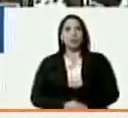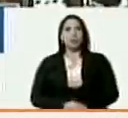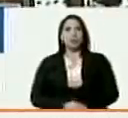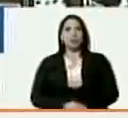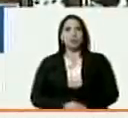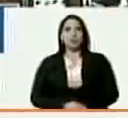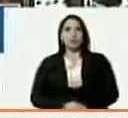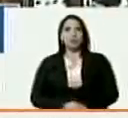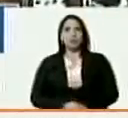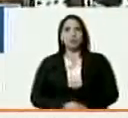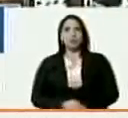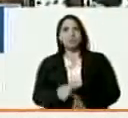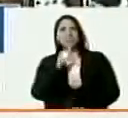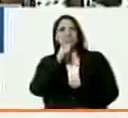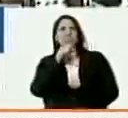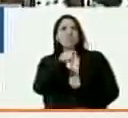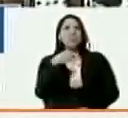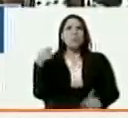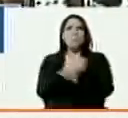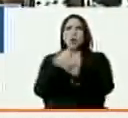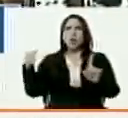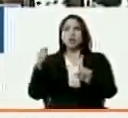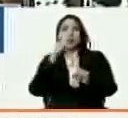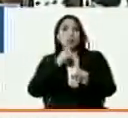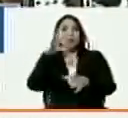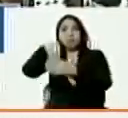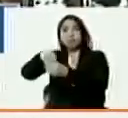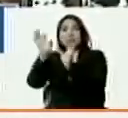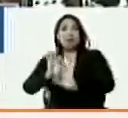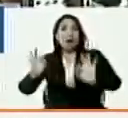todos los violentos que no tenían nada que hacer allá adentro?